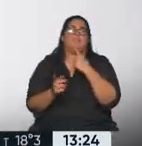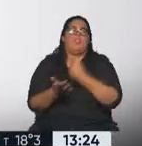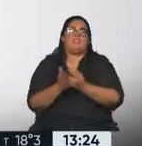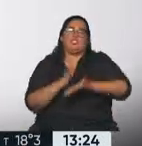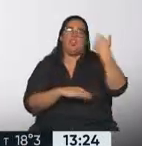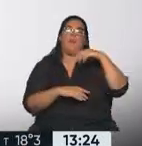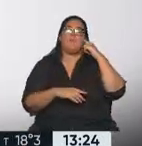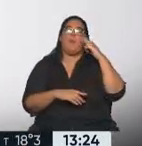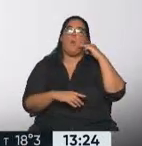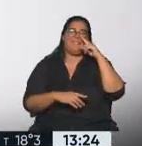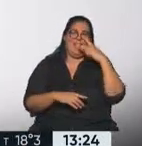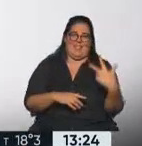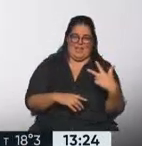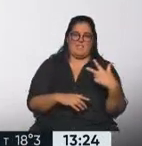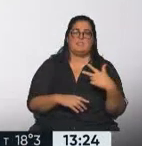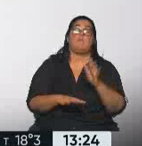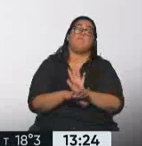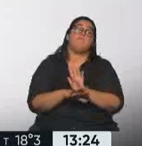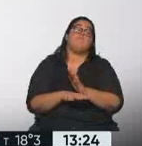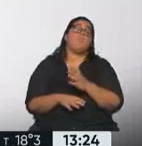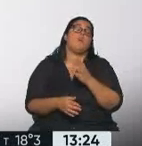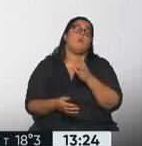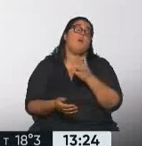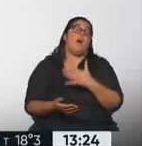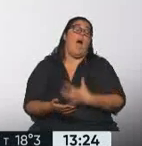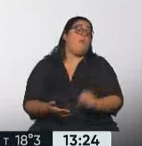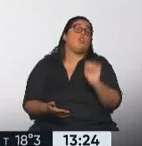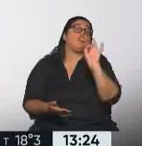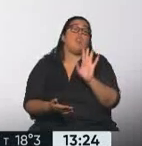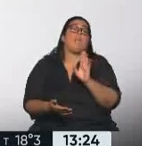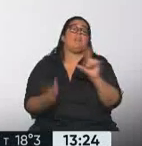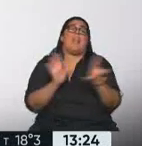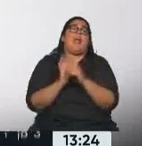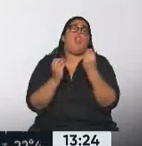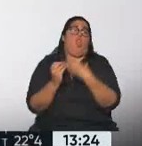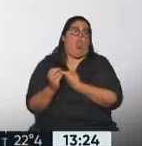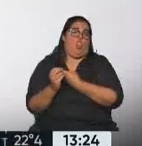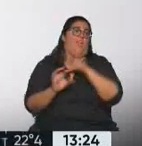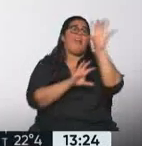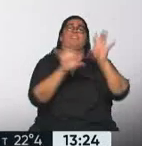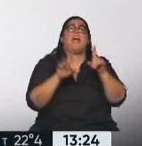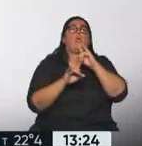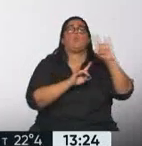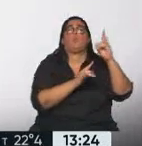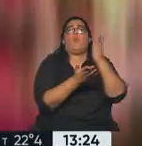1973. El aborto entonces será legal solo en aquellos estados que lo permitan, fracturando al